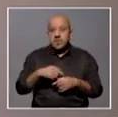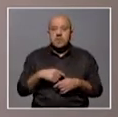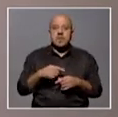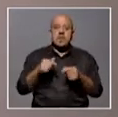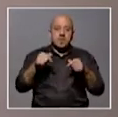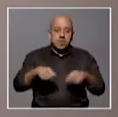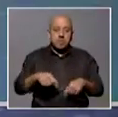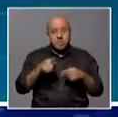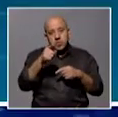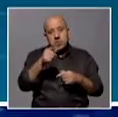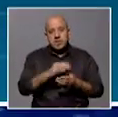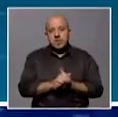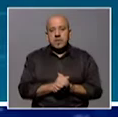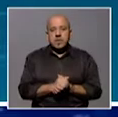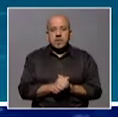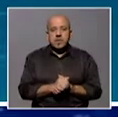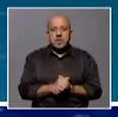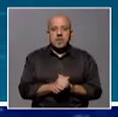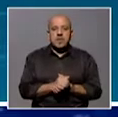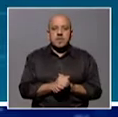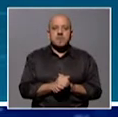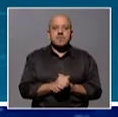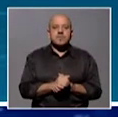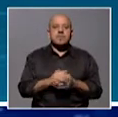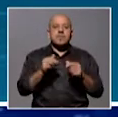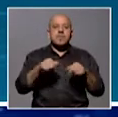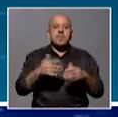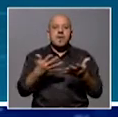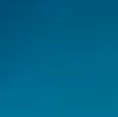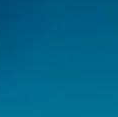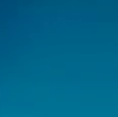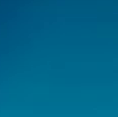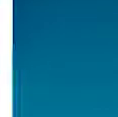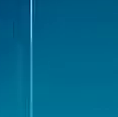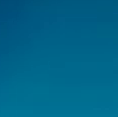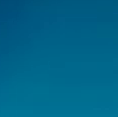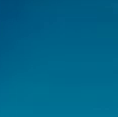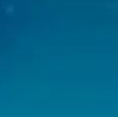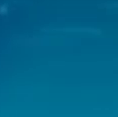con este y otros asuntos que son de suma importancia para todos los uruguayos en estos tiempos de COVID-19.